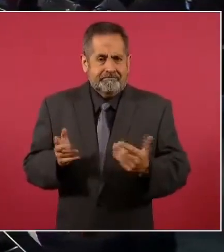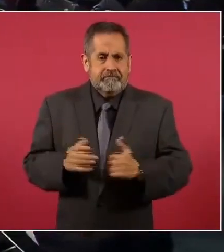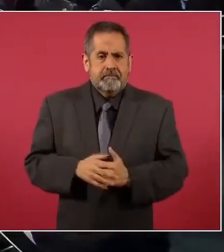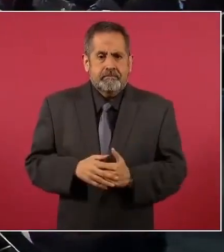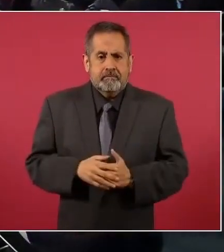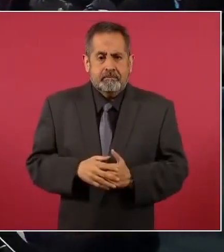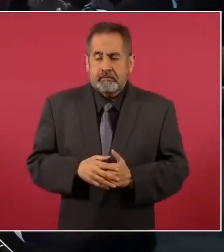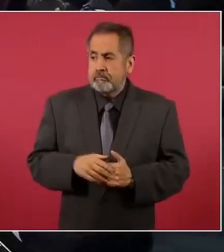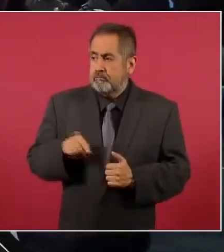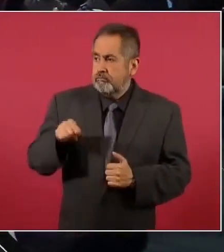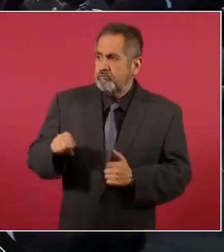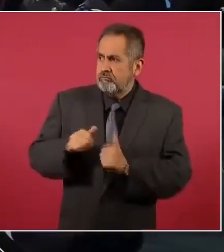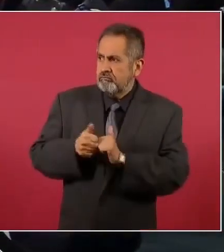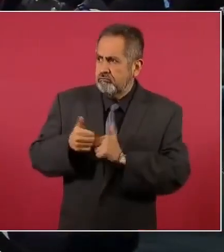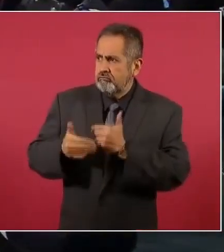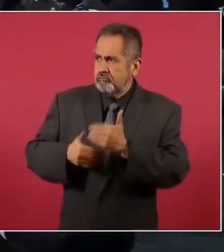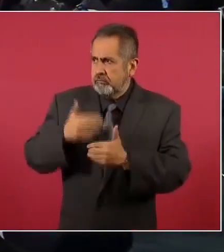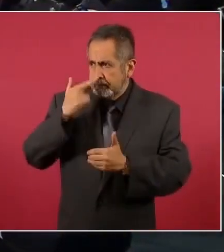Avanza.